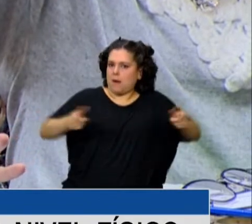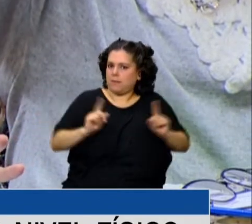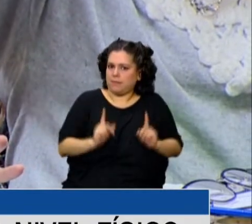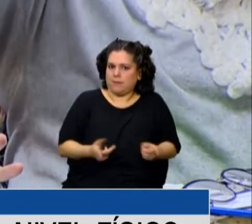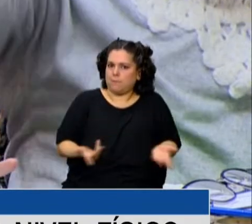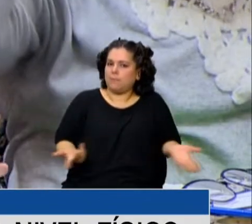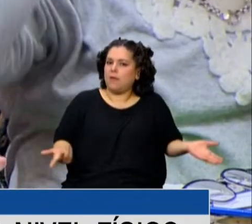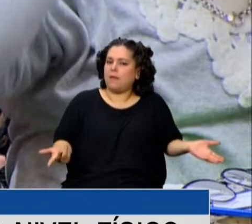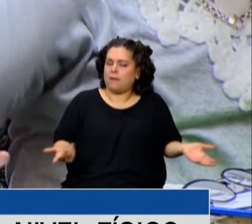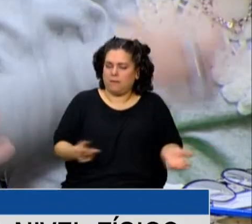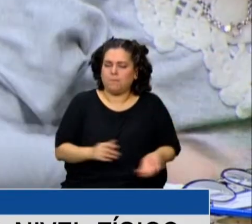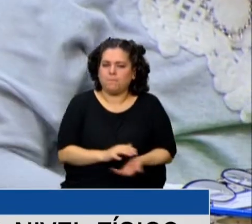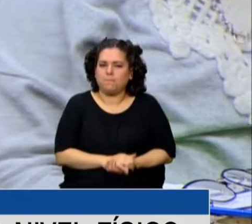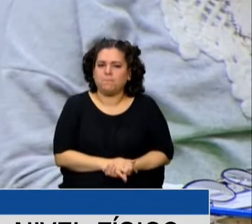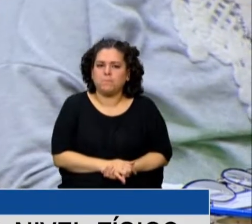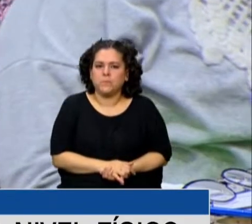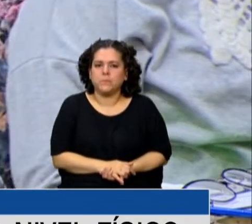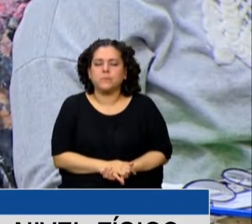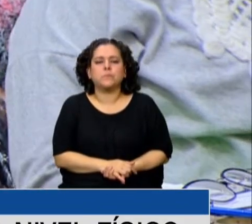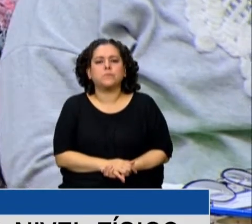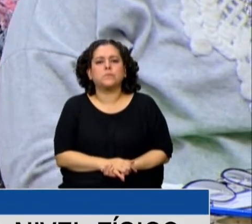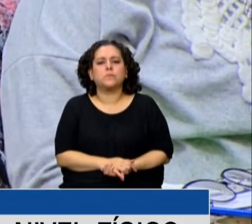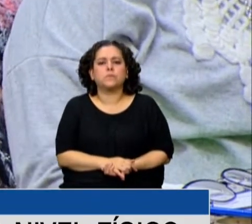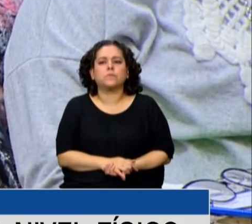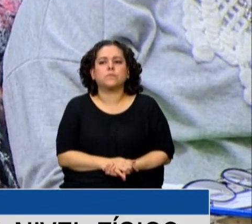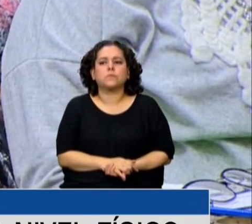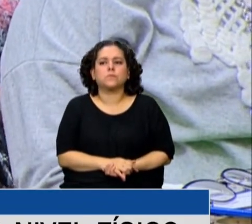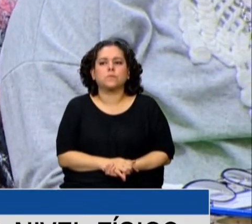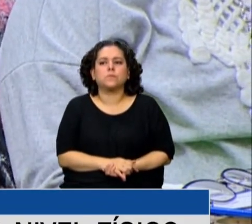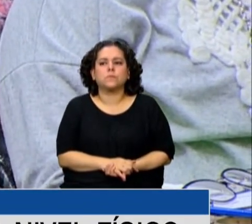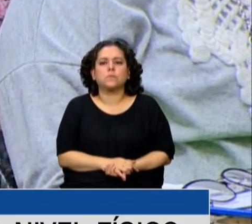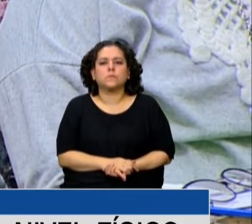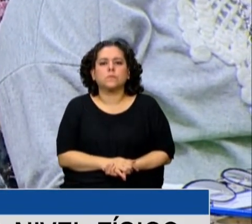Estamos sujetos a una